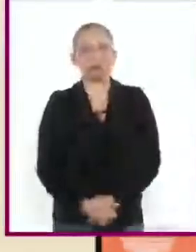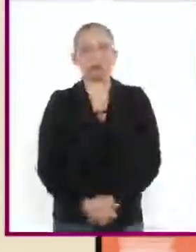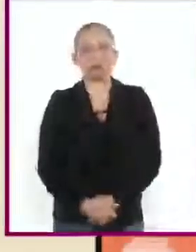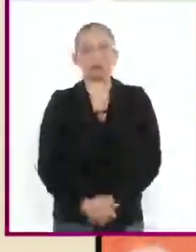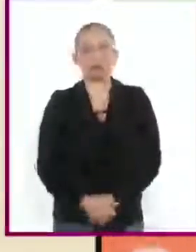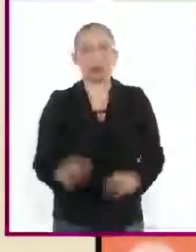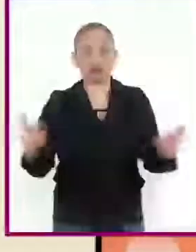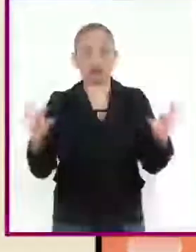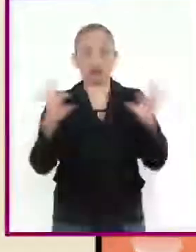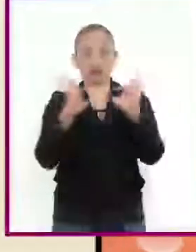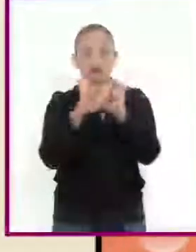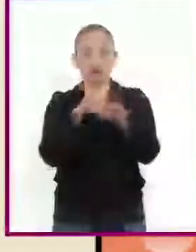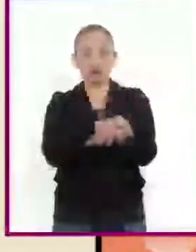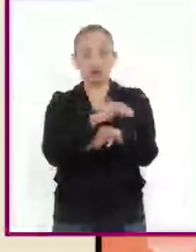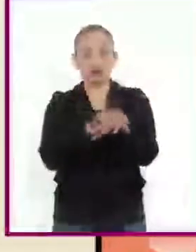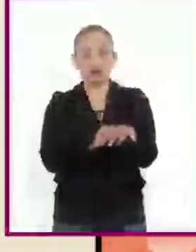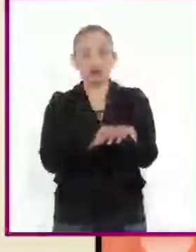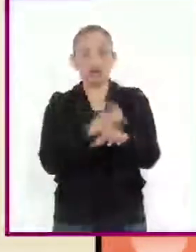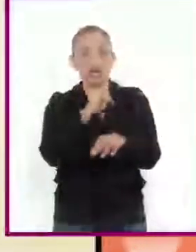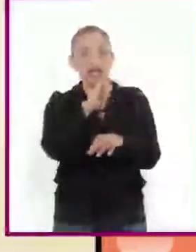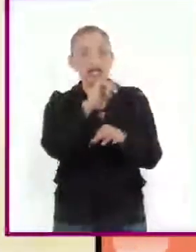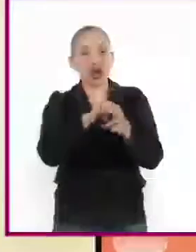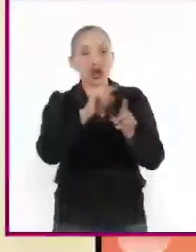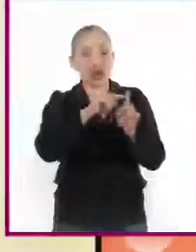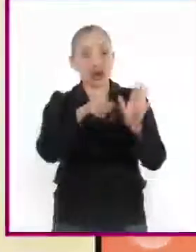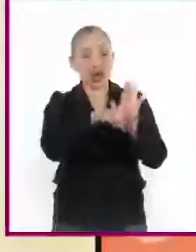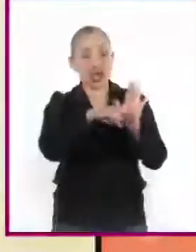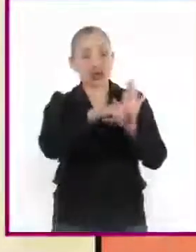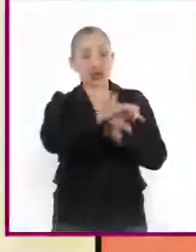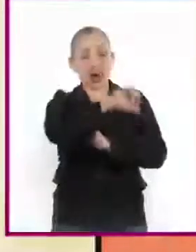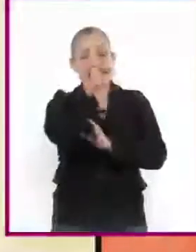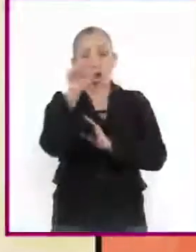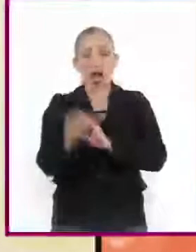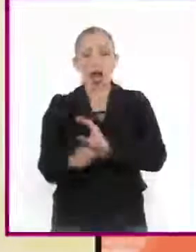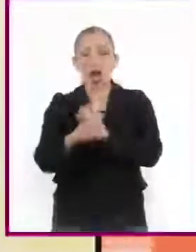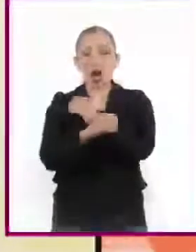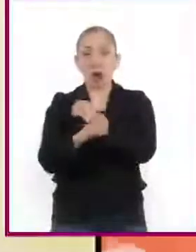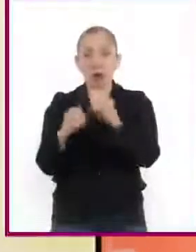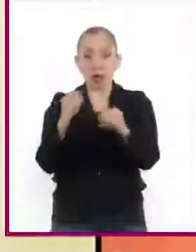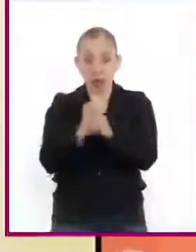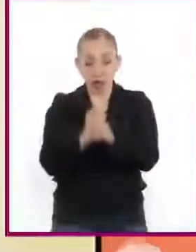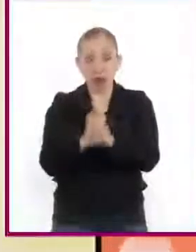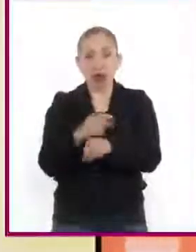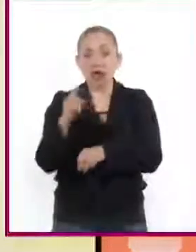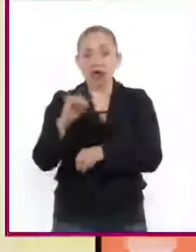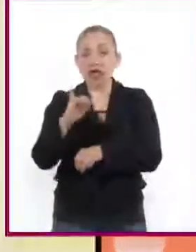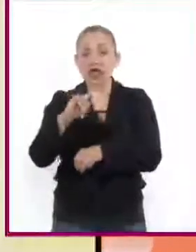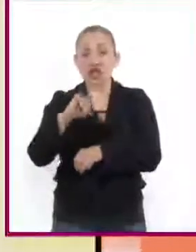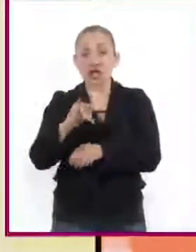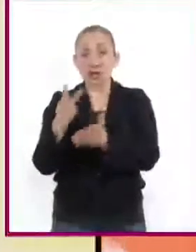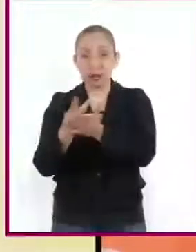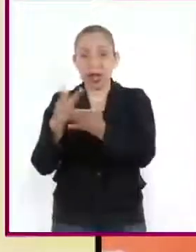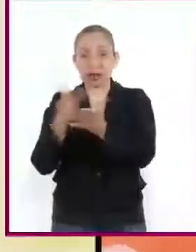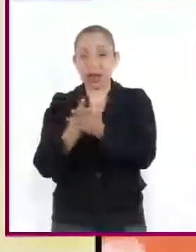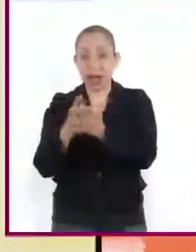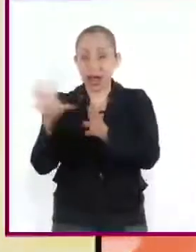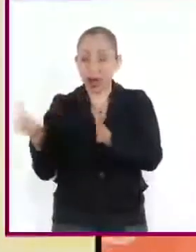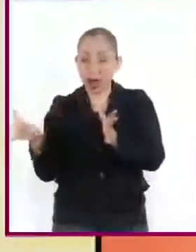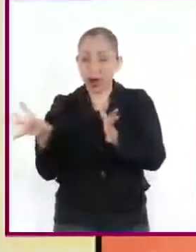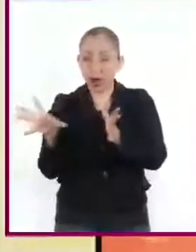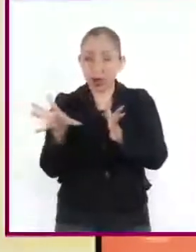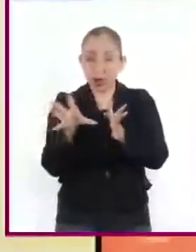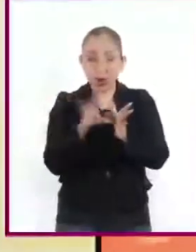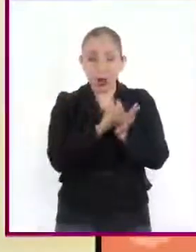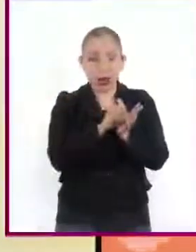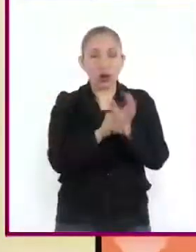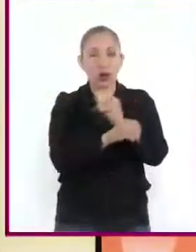Al cerrar el circuito, los electrones fluyen del polo negativo hacia el objeto, mientras que los iones de plata de la disolución se